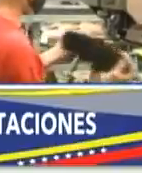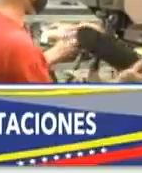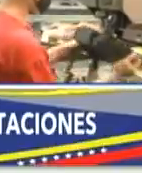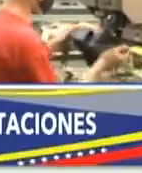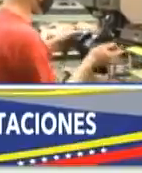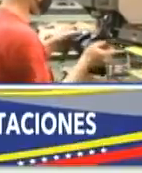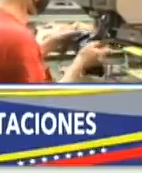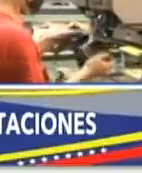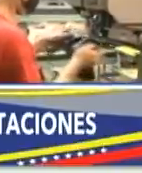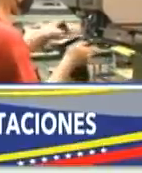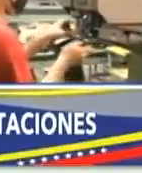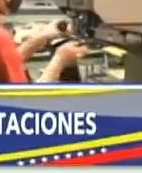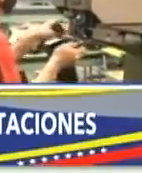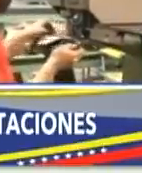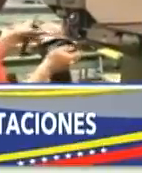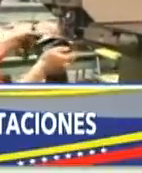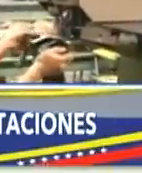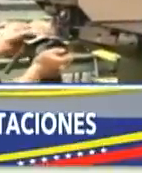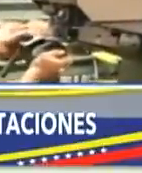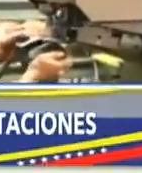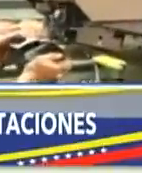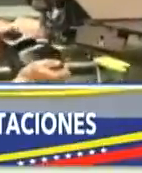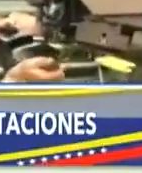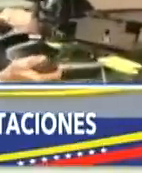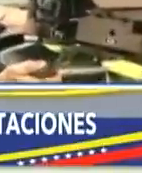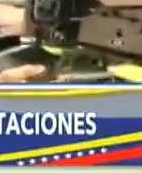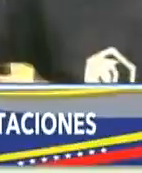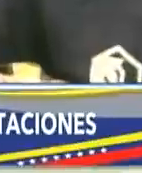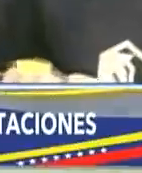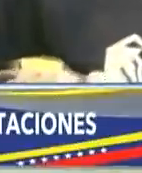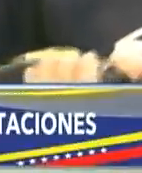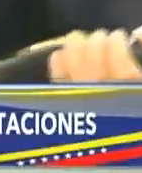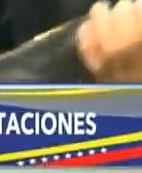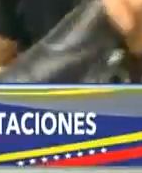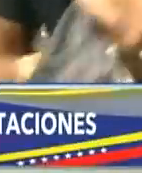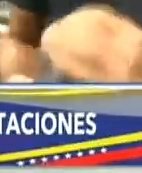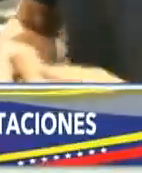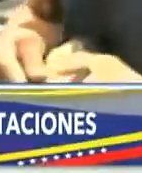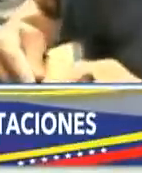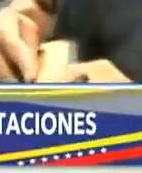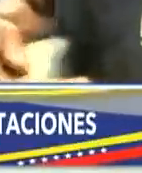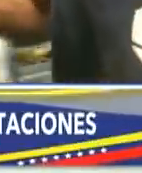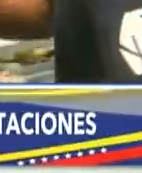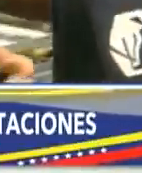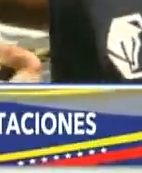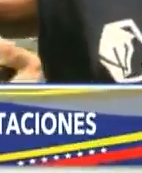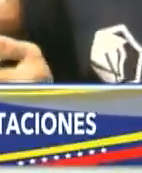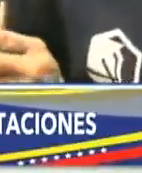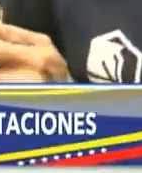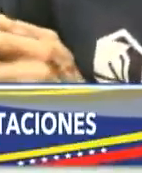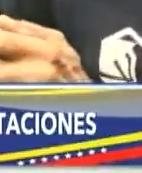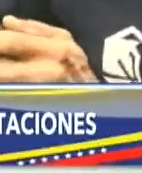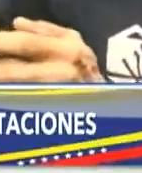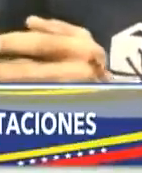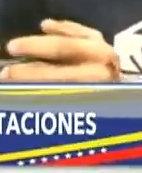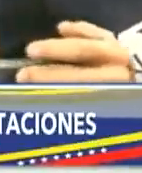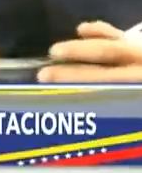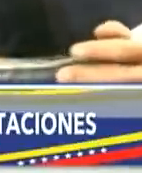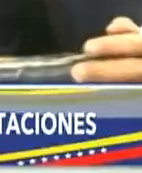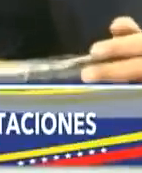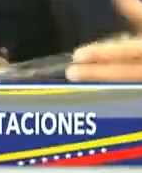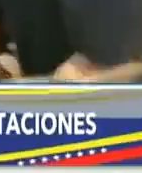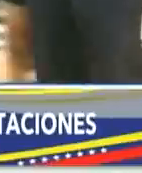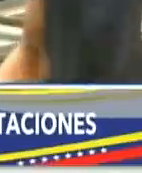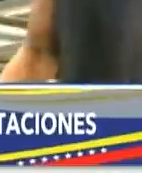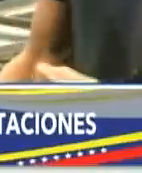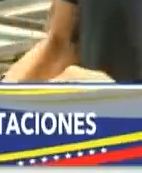económico sostenido, sostenible, el crecimiento de la economía real, la economía que satisface necesidades